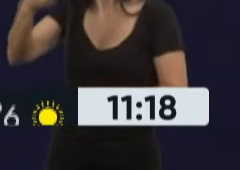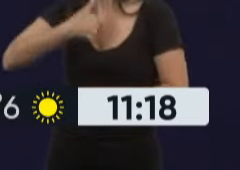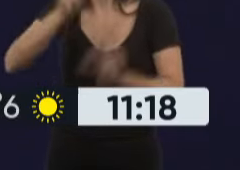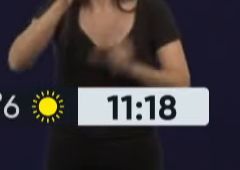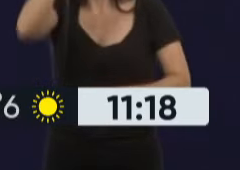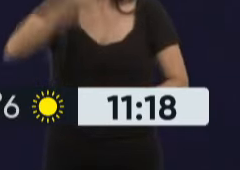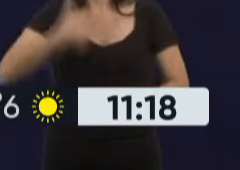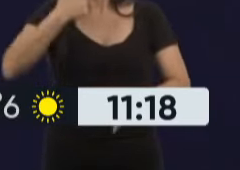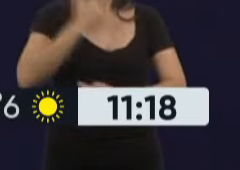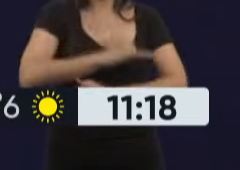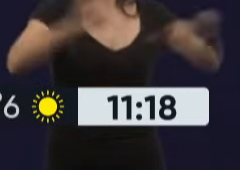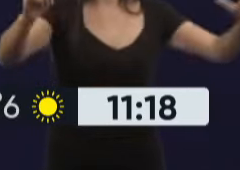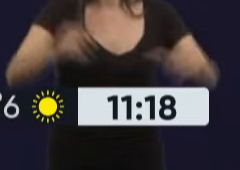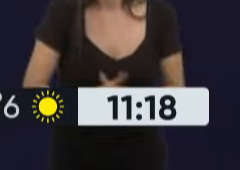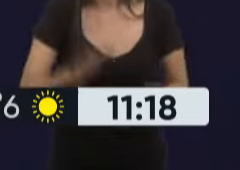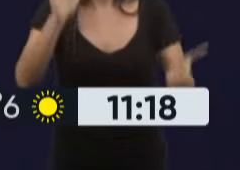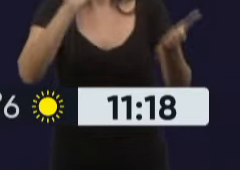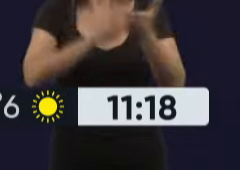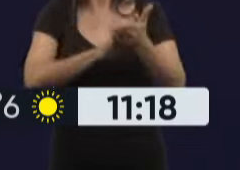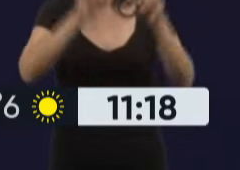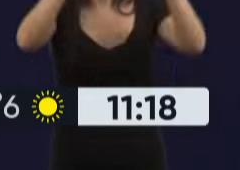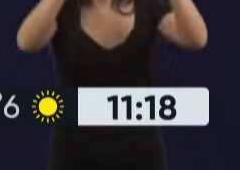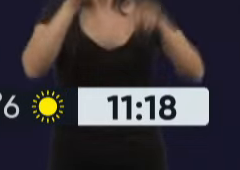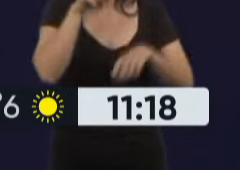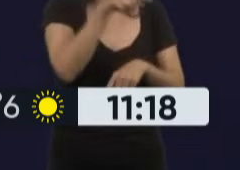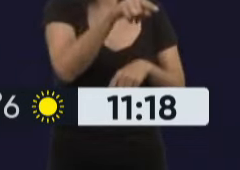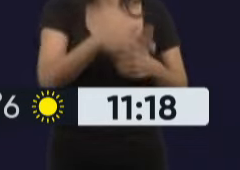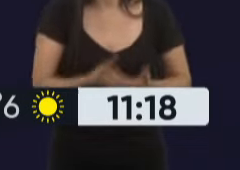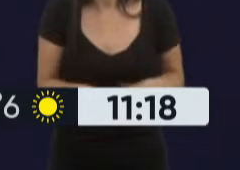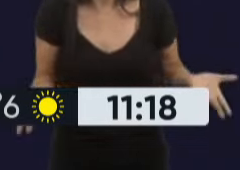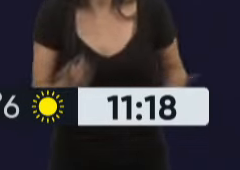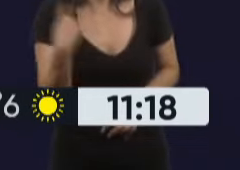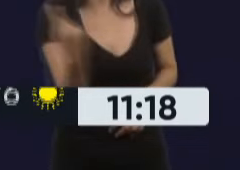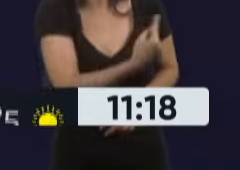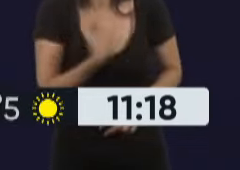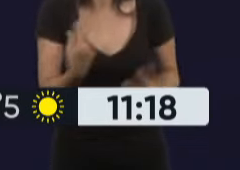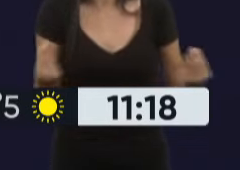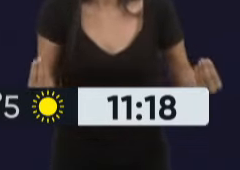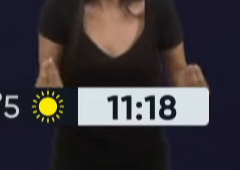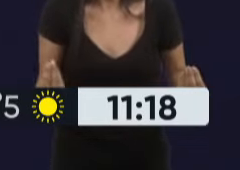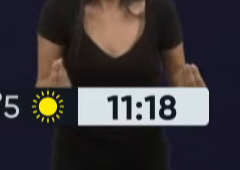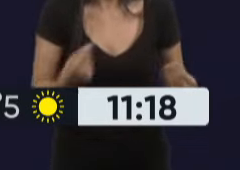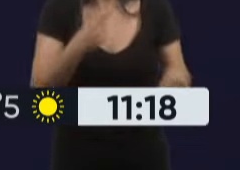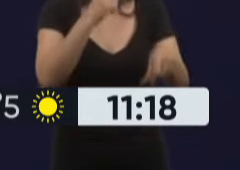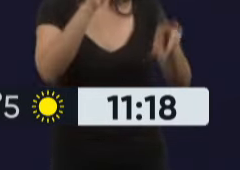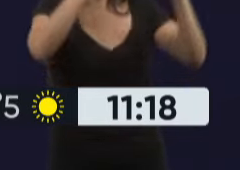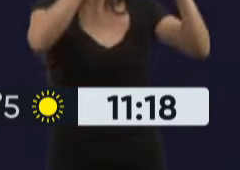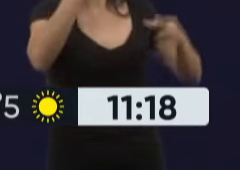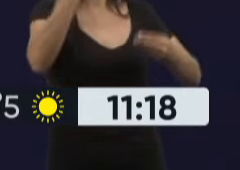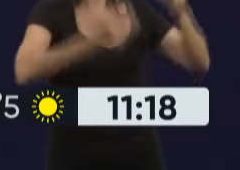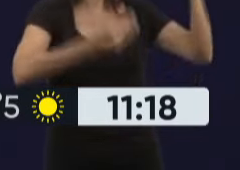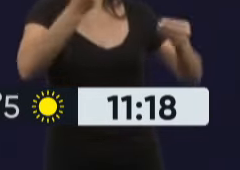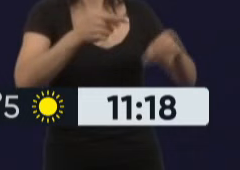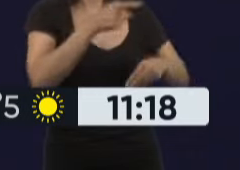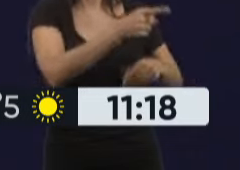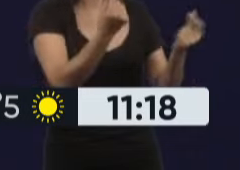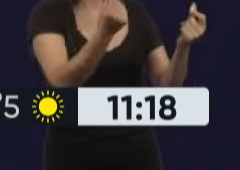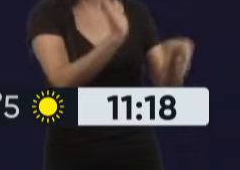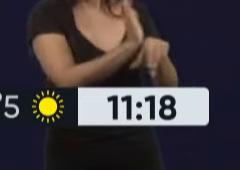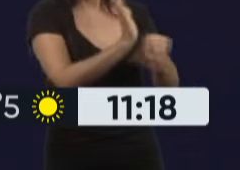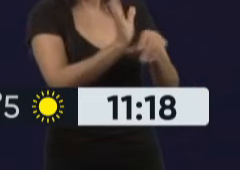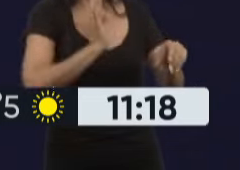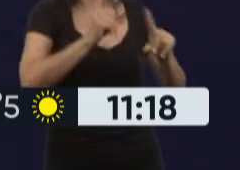las transmito con respecto a bueno nosotros lo que primero que el presupuesto debe Por supuesto que